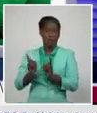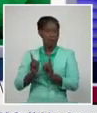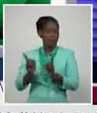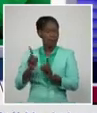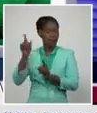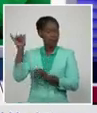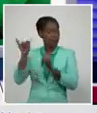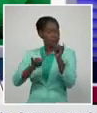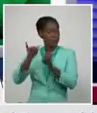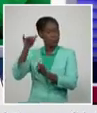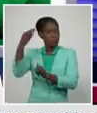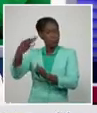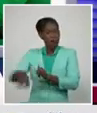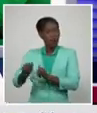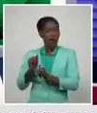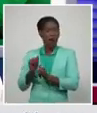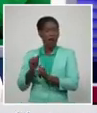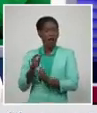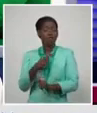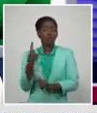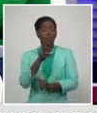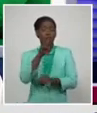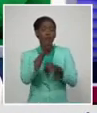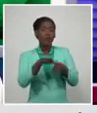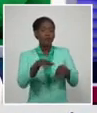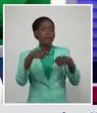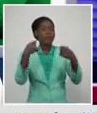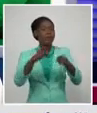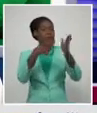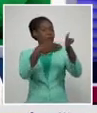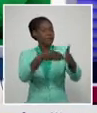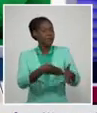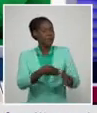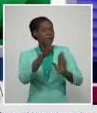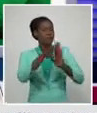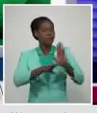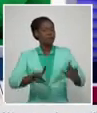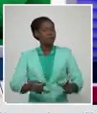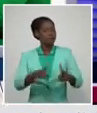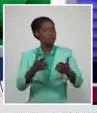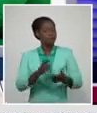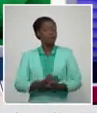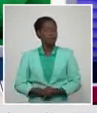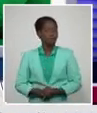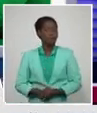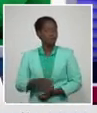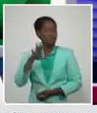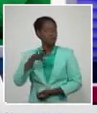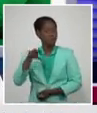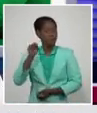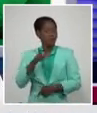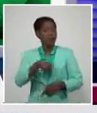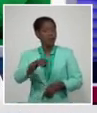entrada a nuestro país. De las pocas personas que ingresan por determinadas razones,